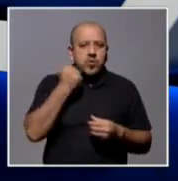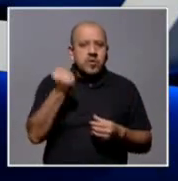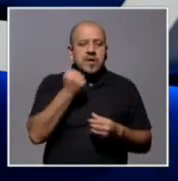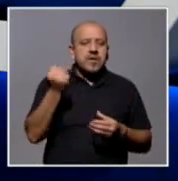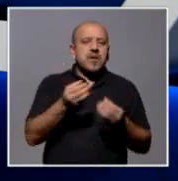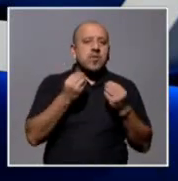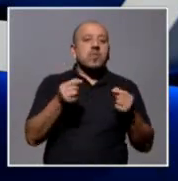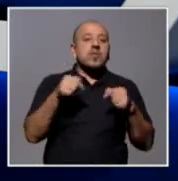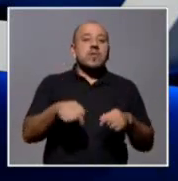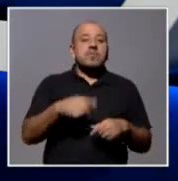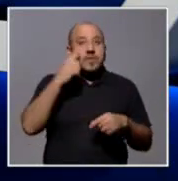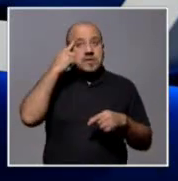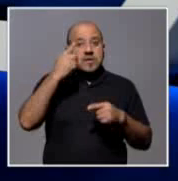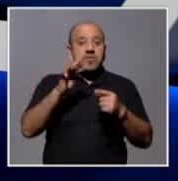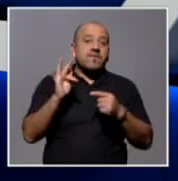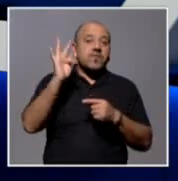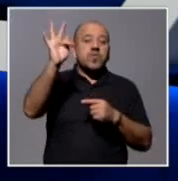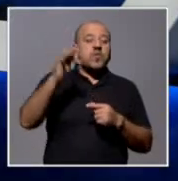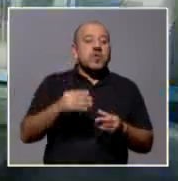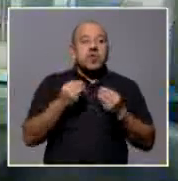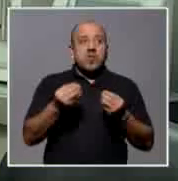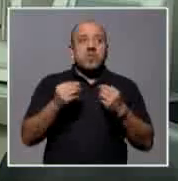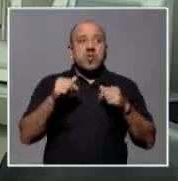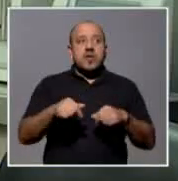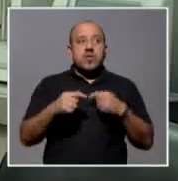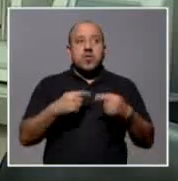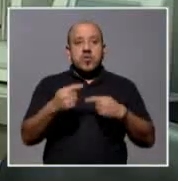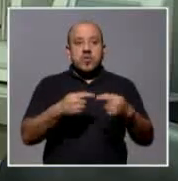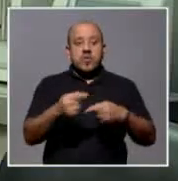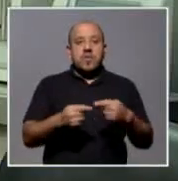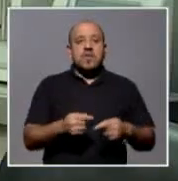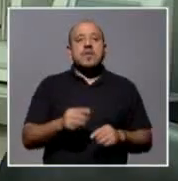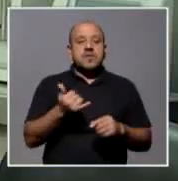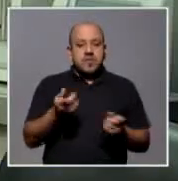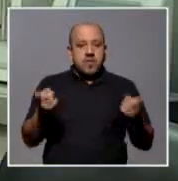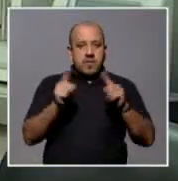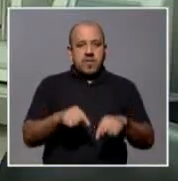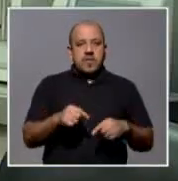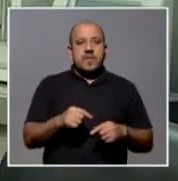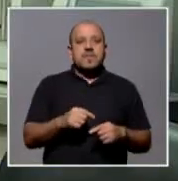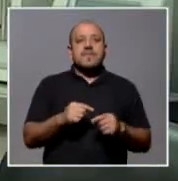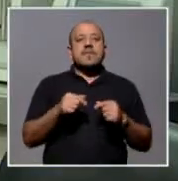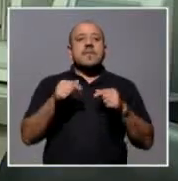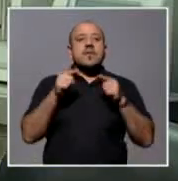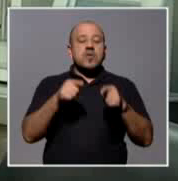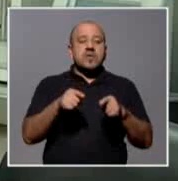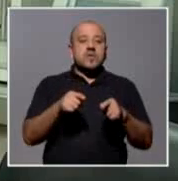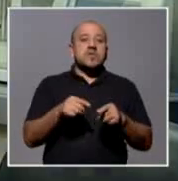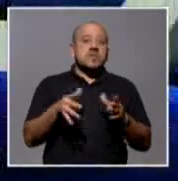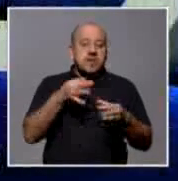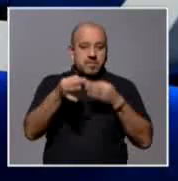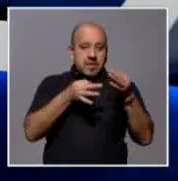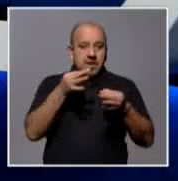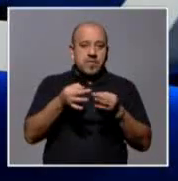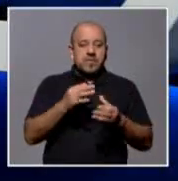qué proyección de futuro, porque esto sigue en proceso, se sigue trabajando. Ya volvemos desde el Clemente Estable con esos detalles explicados